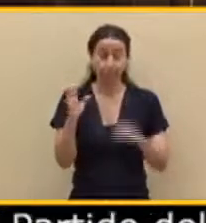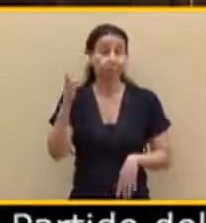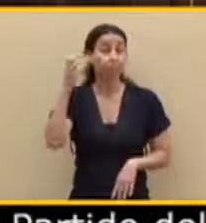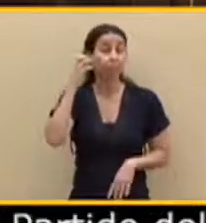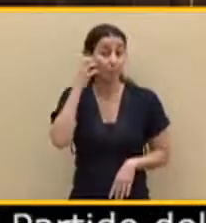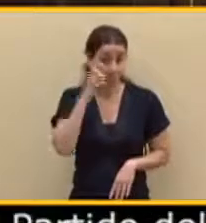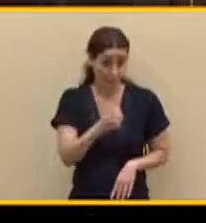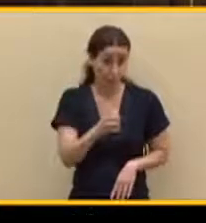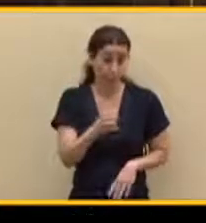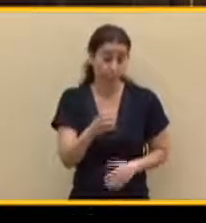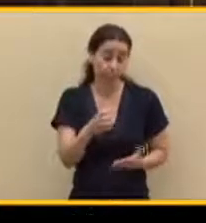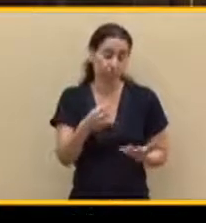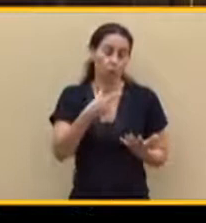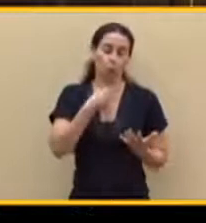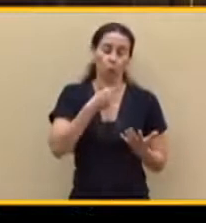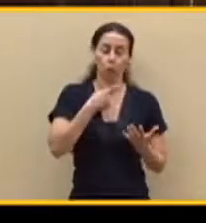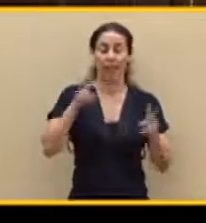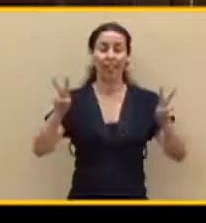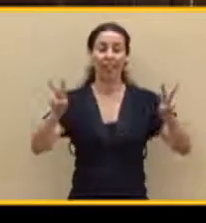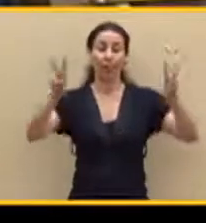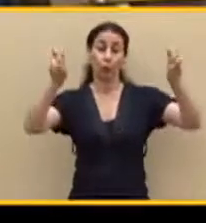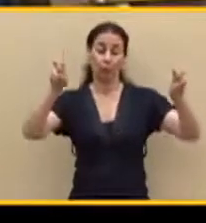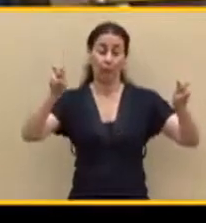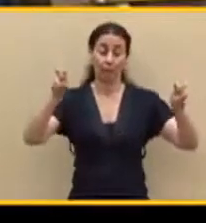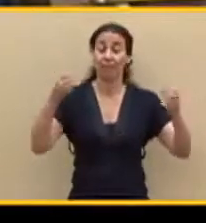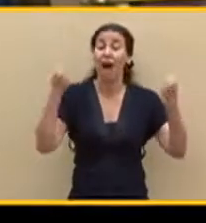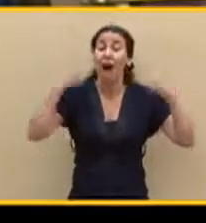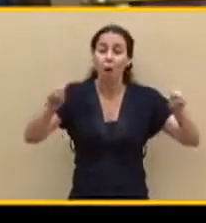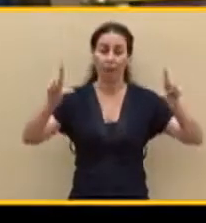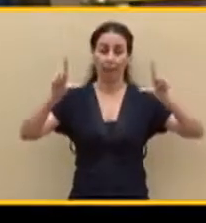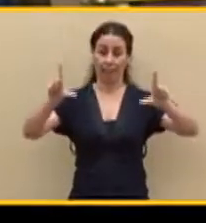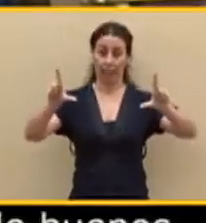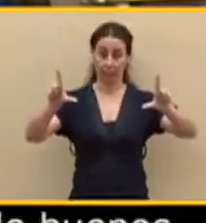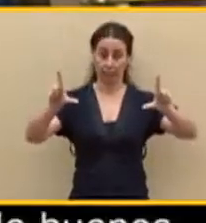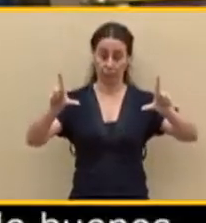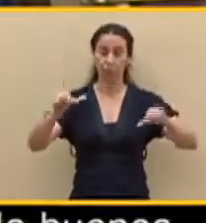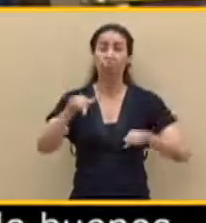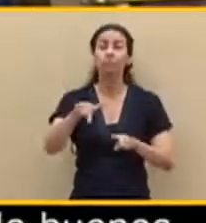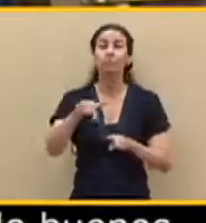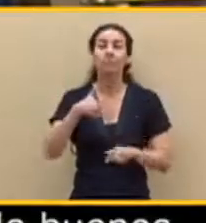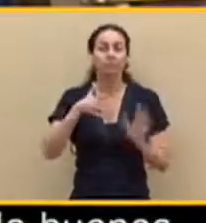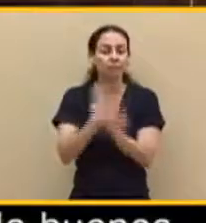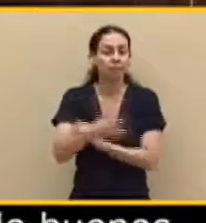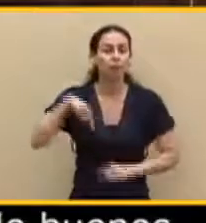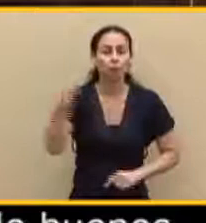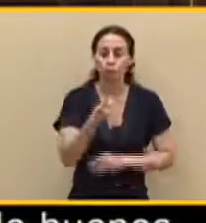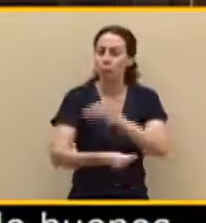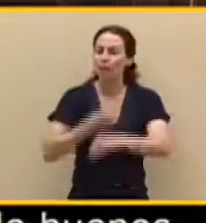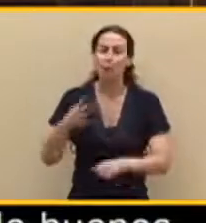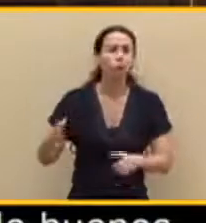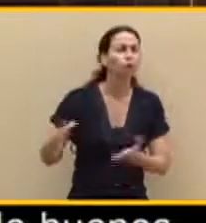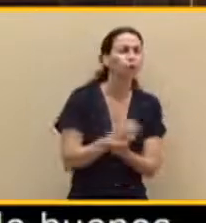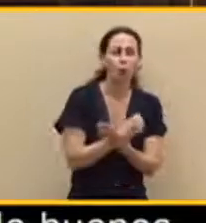de entregar buenos titulares, aunque sea por plasma, decía: haremos todo lo que esté en nuestras manos para que nadie manche el nombre del